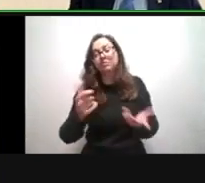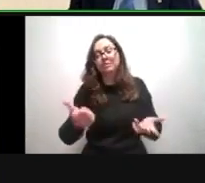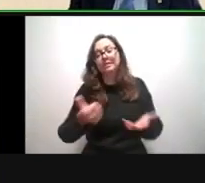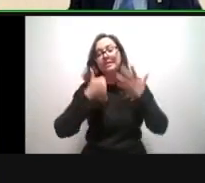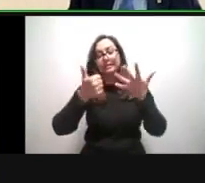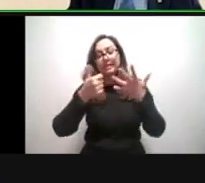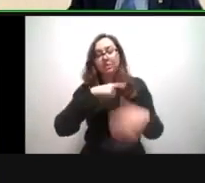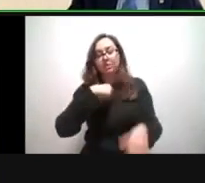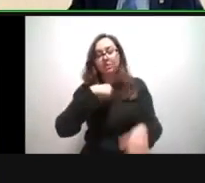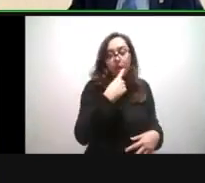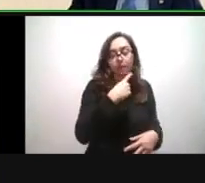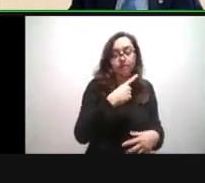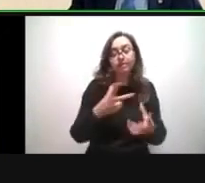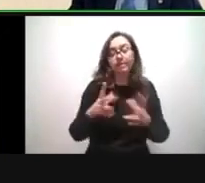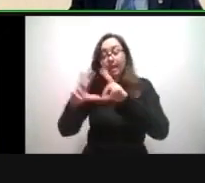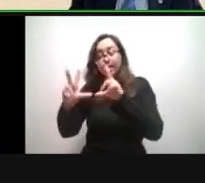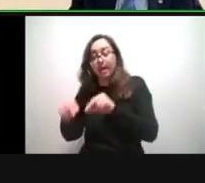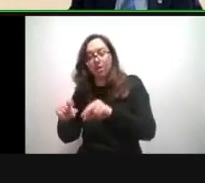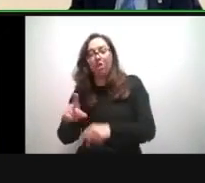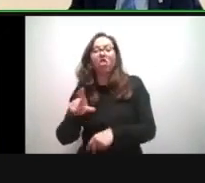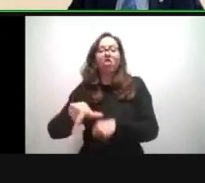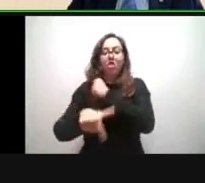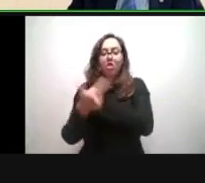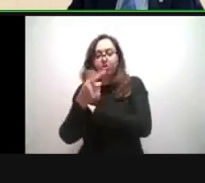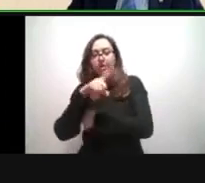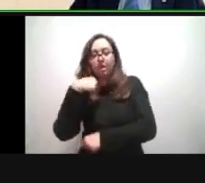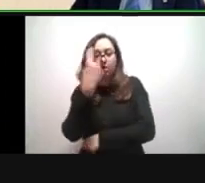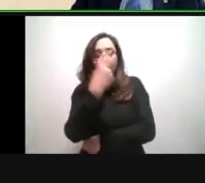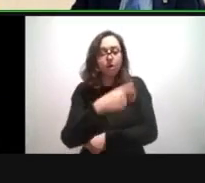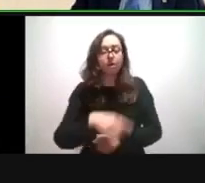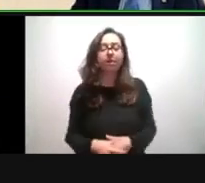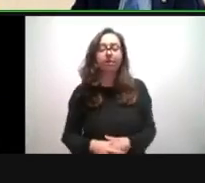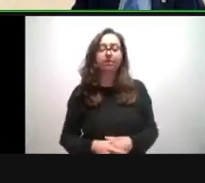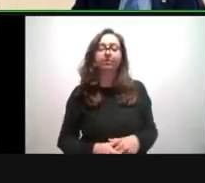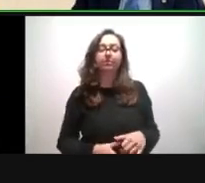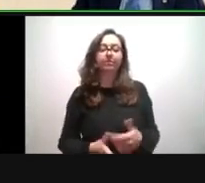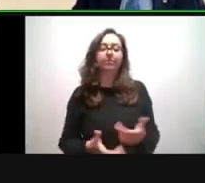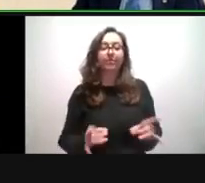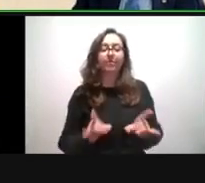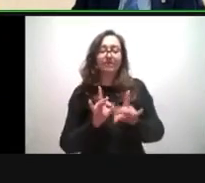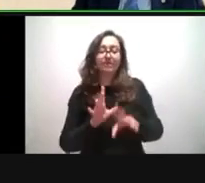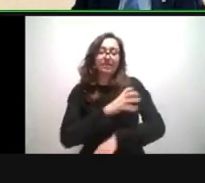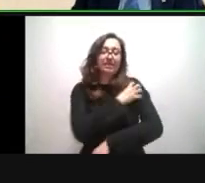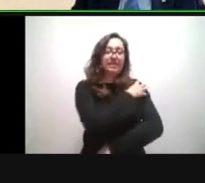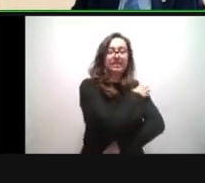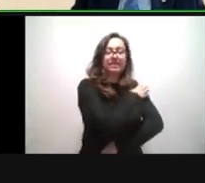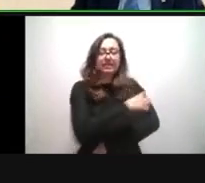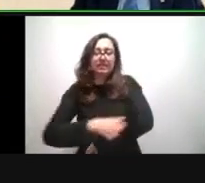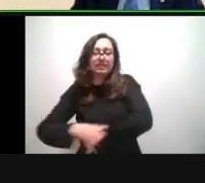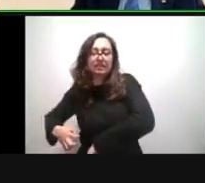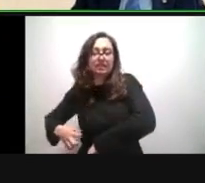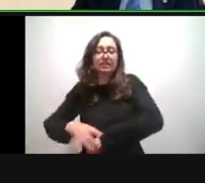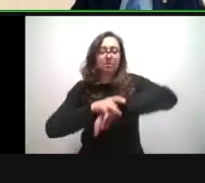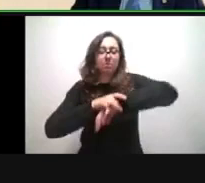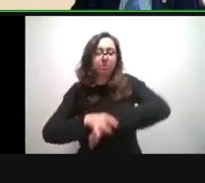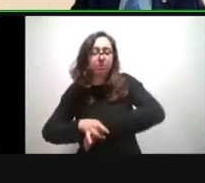duplica a 12 horas. Problemas de tracción, jalones y arrancamiento igual afectan brazos, piernas y